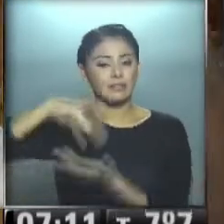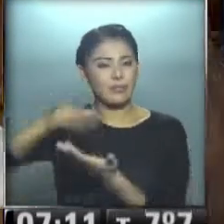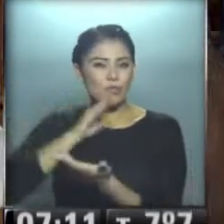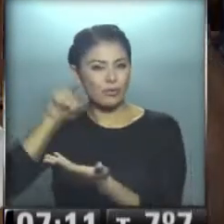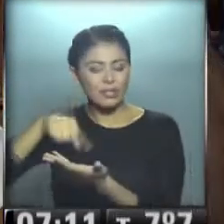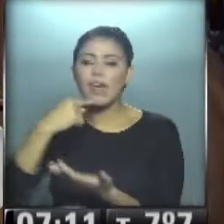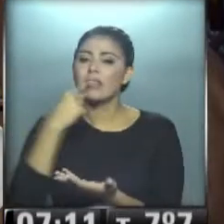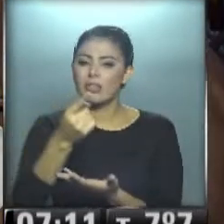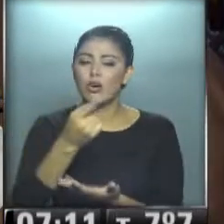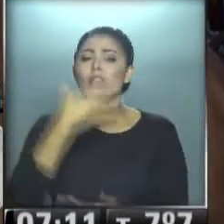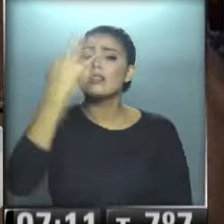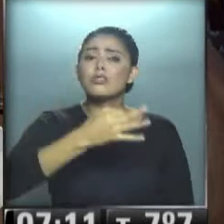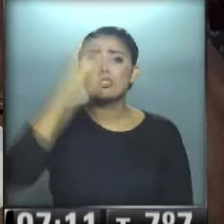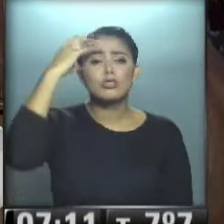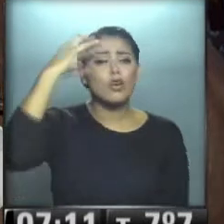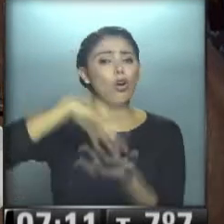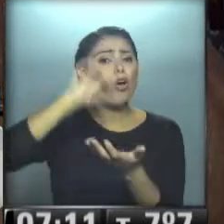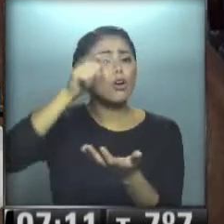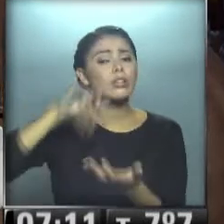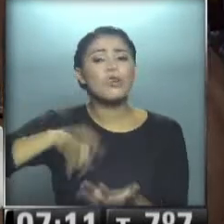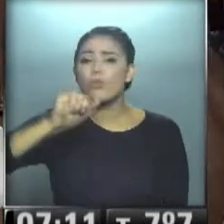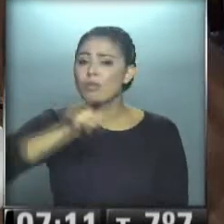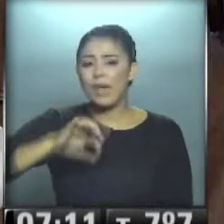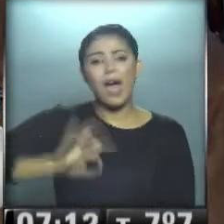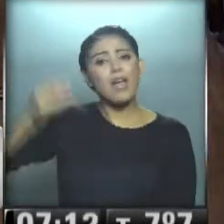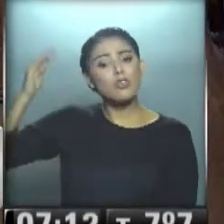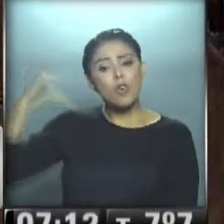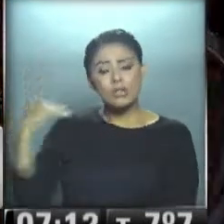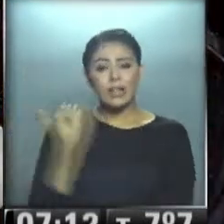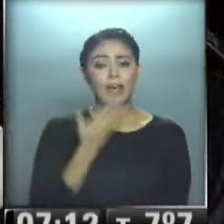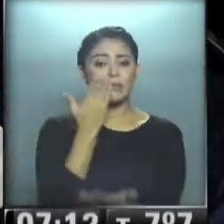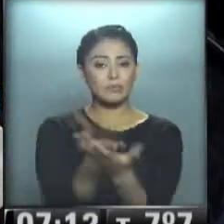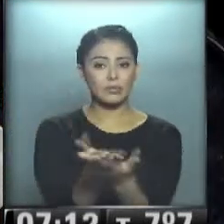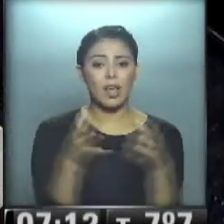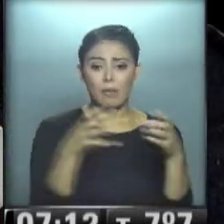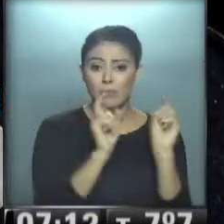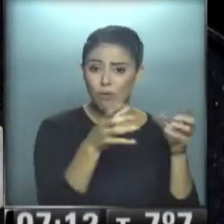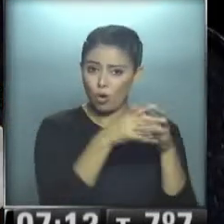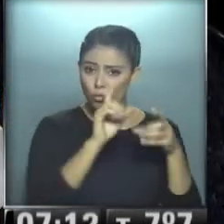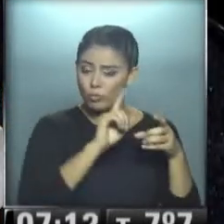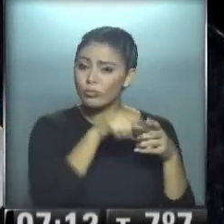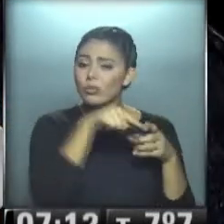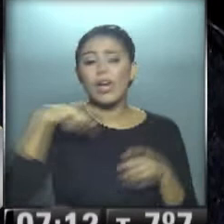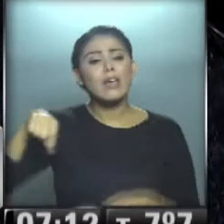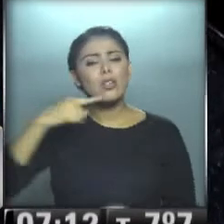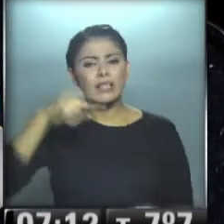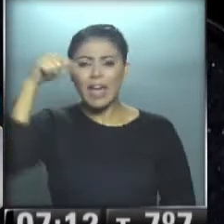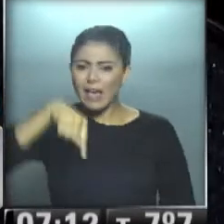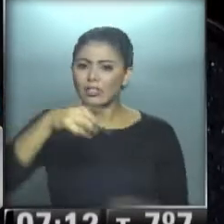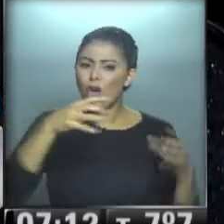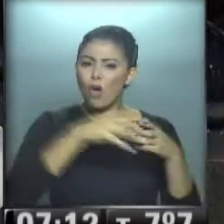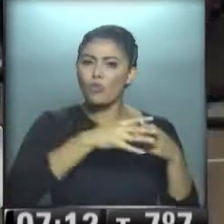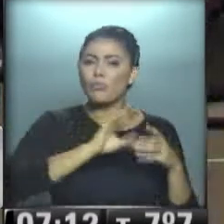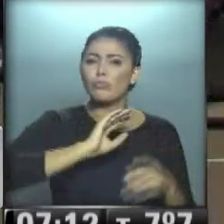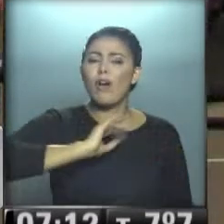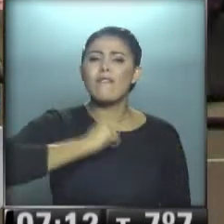la jurisprudencia de la Corte le había negado hace un par de años la personería al partido de Biondini. Consideramos que este es un partido